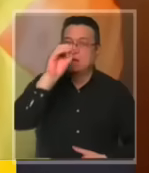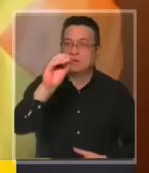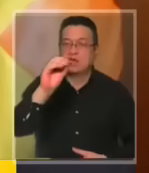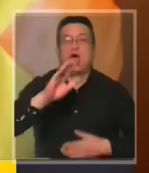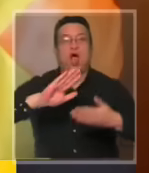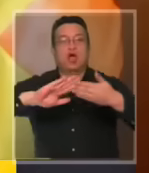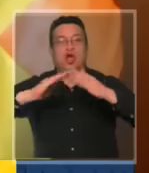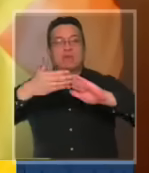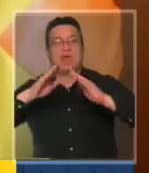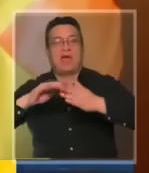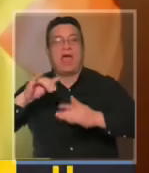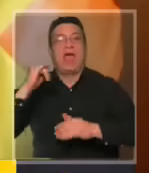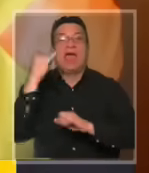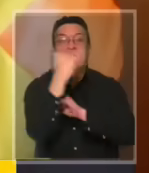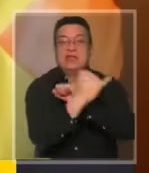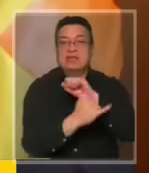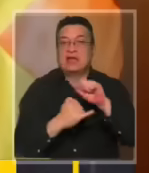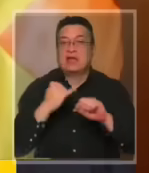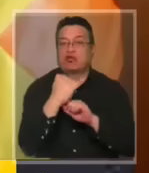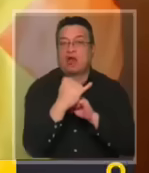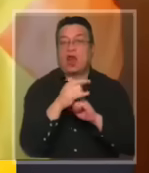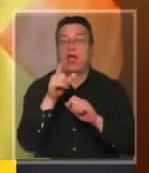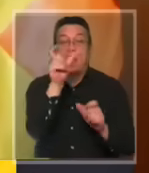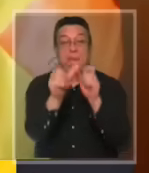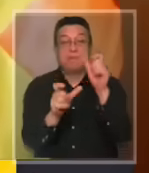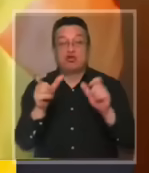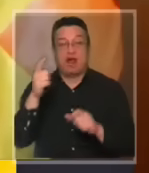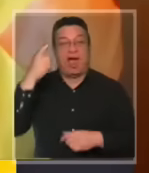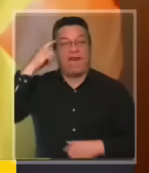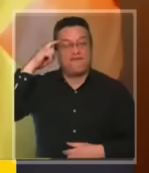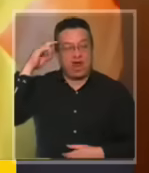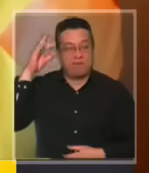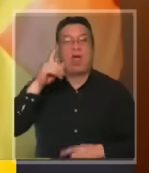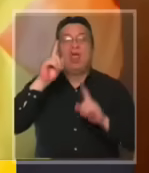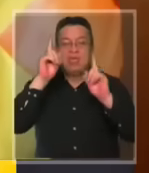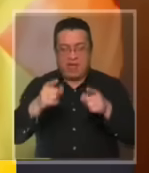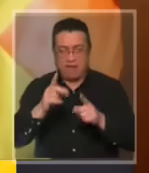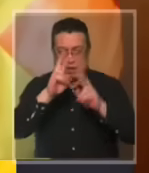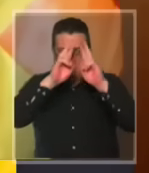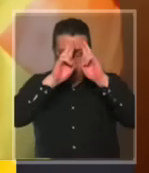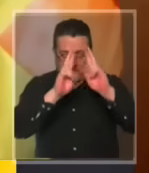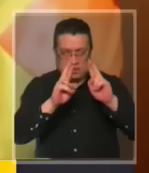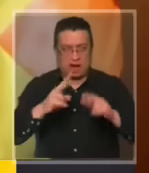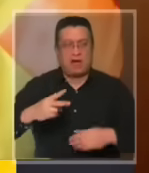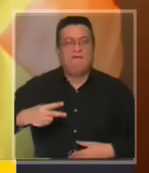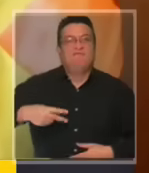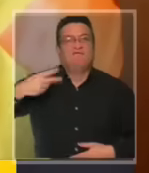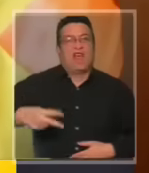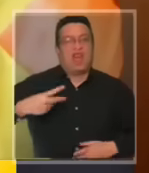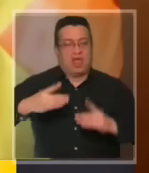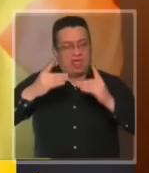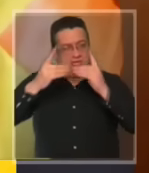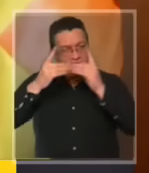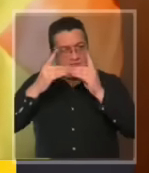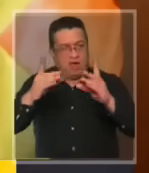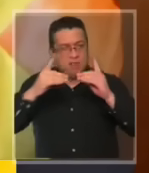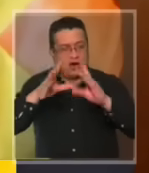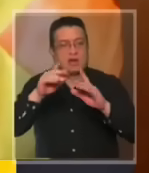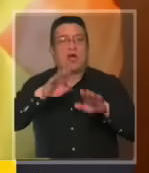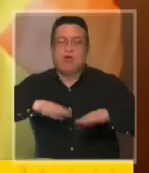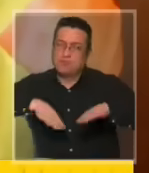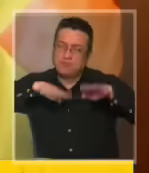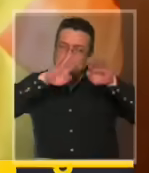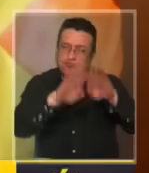comunidad internacional, a la población boliviana, a hacer respetar los valores democráticos y respaldar al